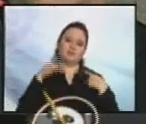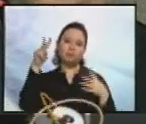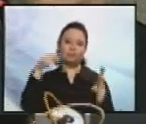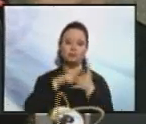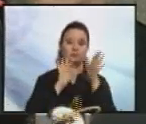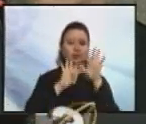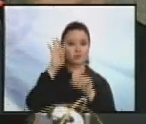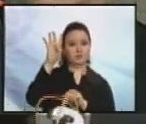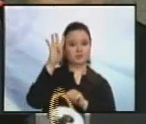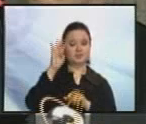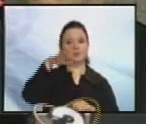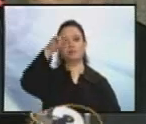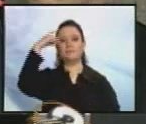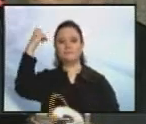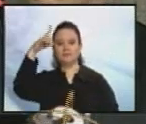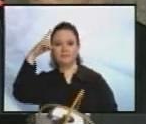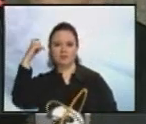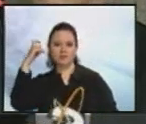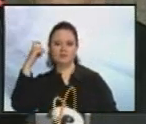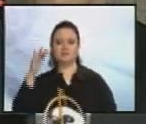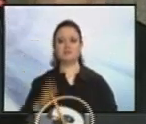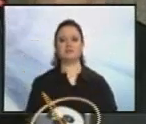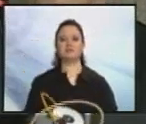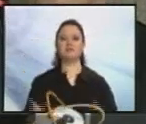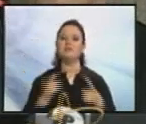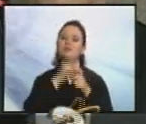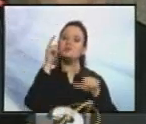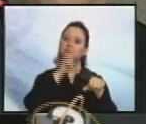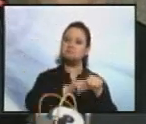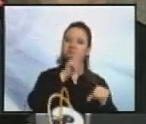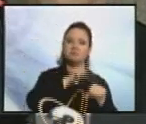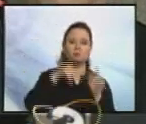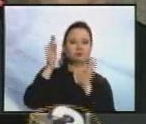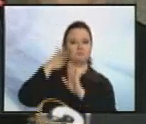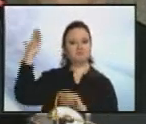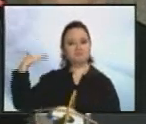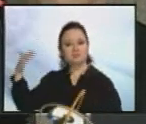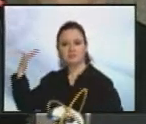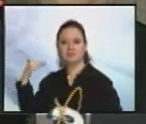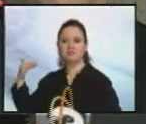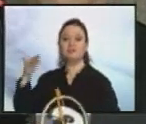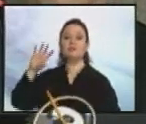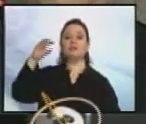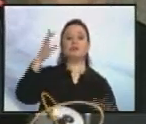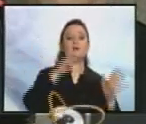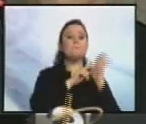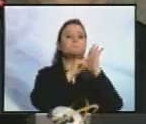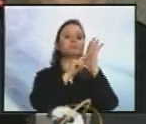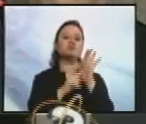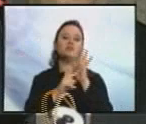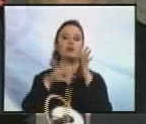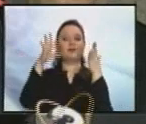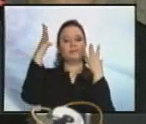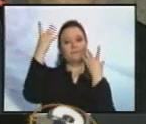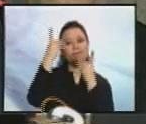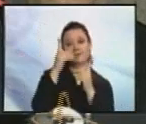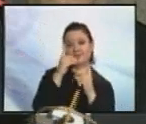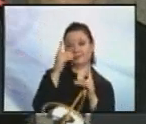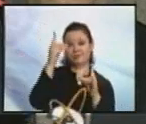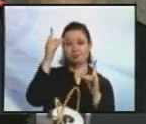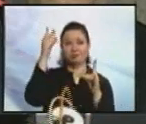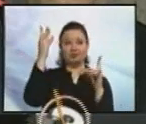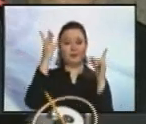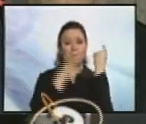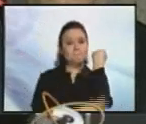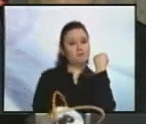2014, trabajada con suficiente tiempo anterior, que remarcó datos de pobreza